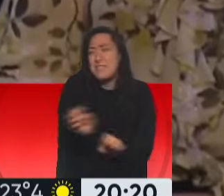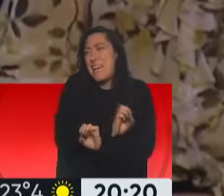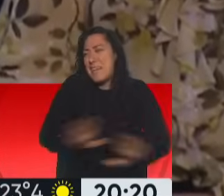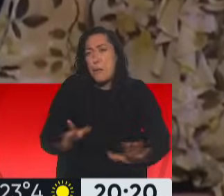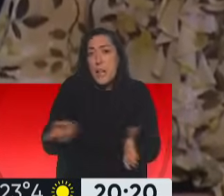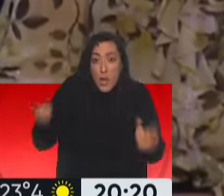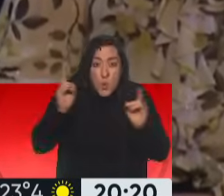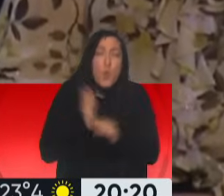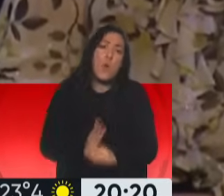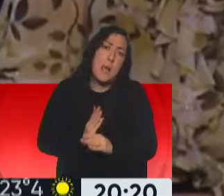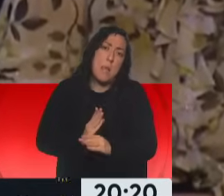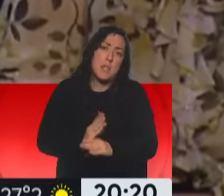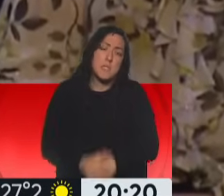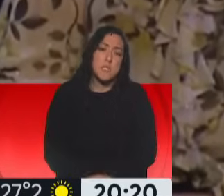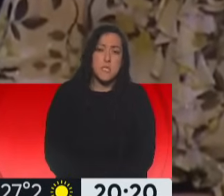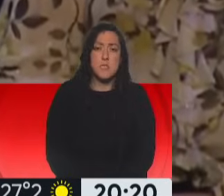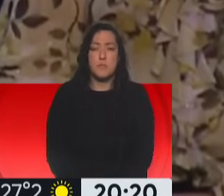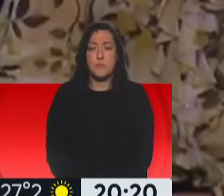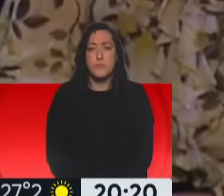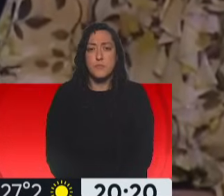nunca más.